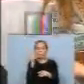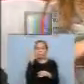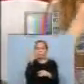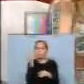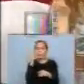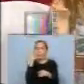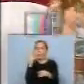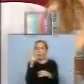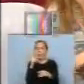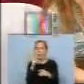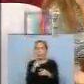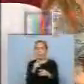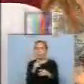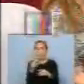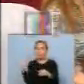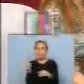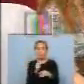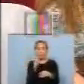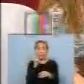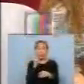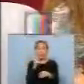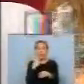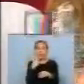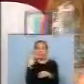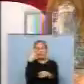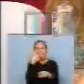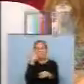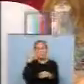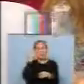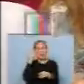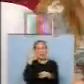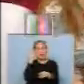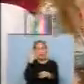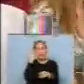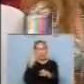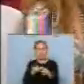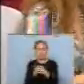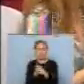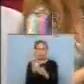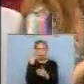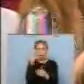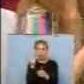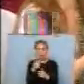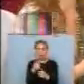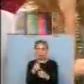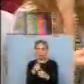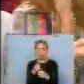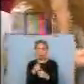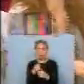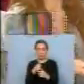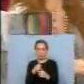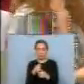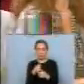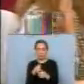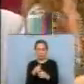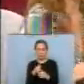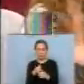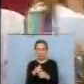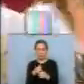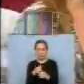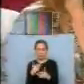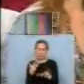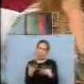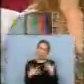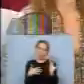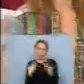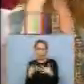todas. Vengan a ver Shanghai de viernes a domingo. Me voy a acordar de esto esta noche. Ya que termina, dale. Pero poné el cámara. Mostrá que tenés un poco de onda, si no. No,